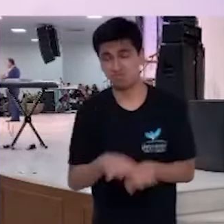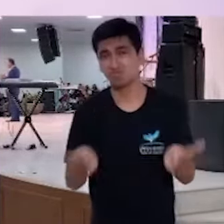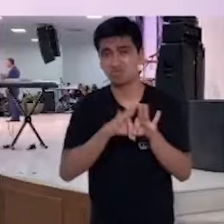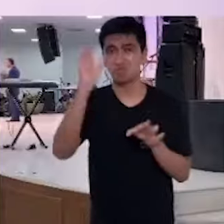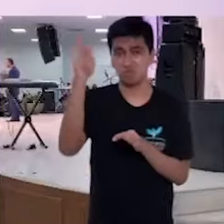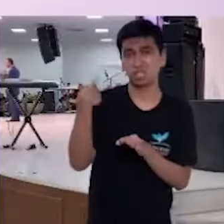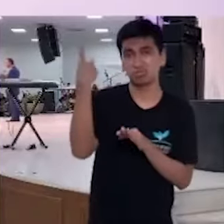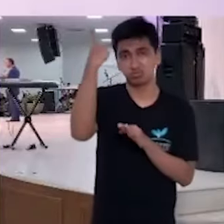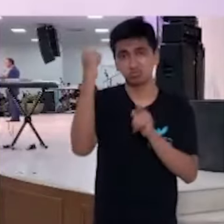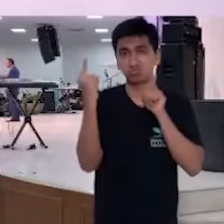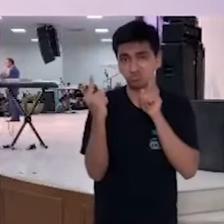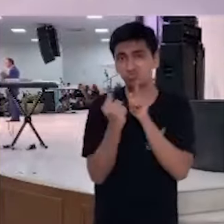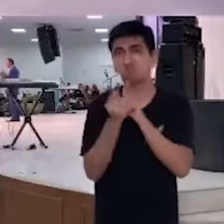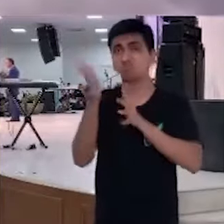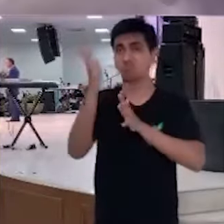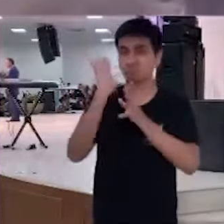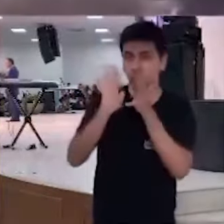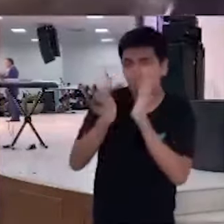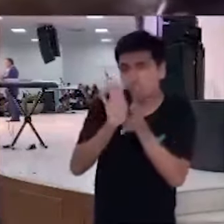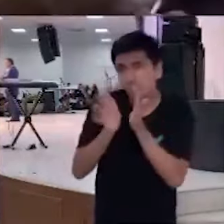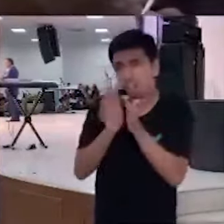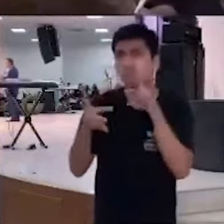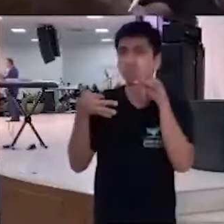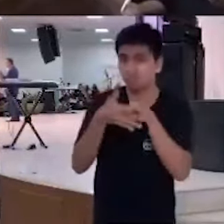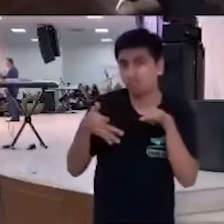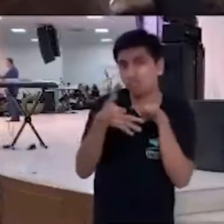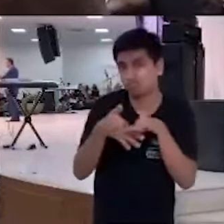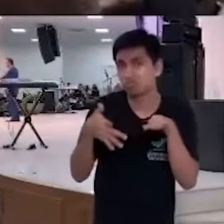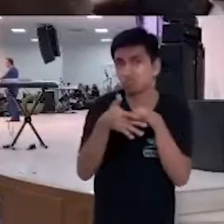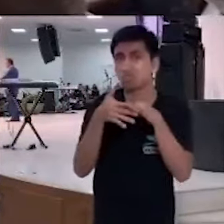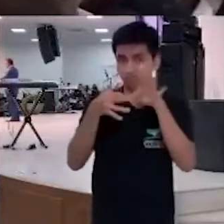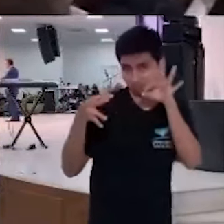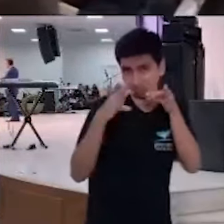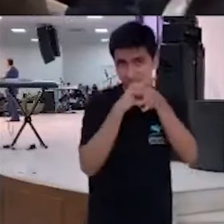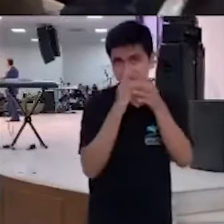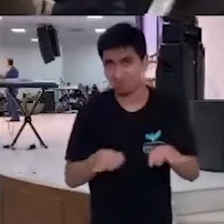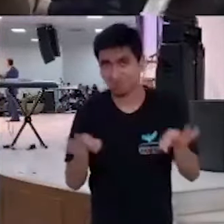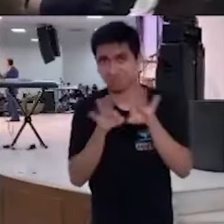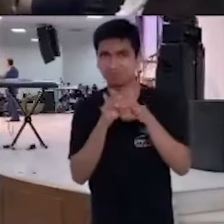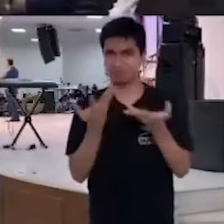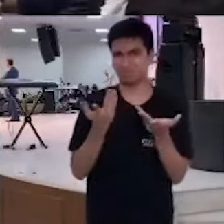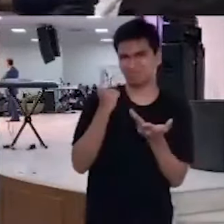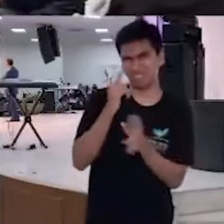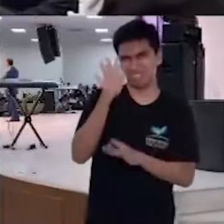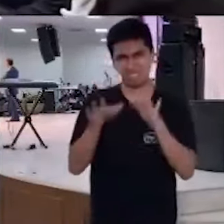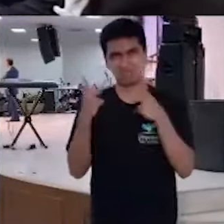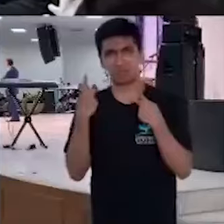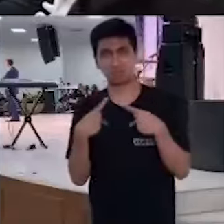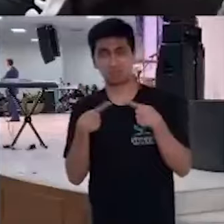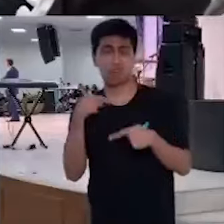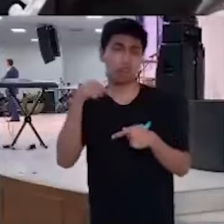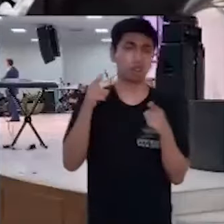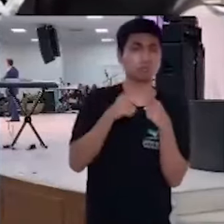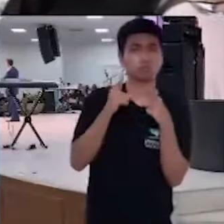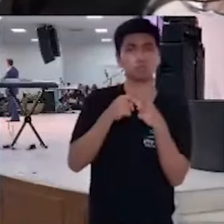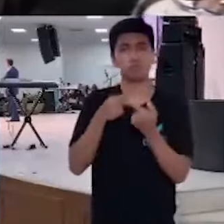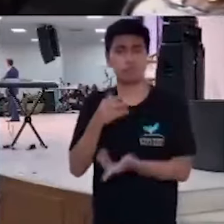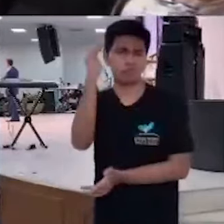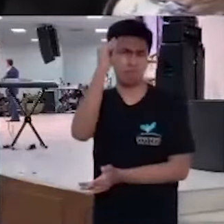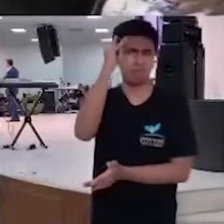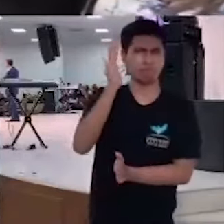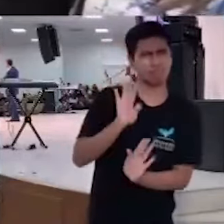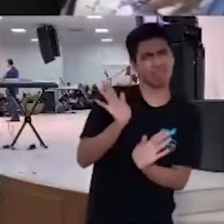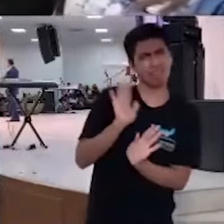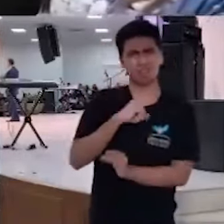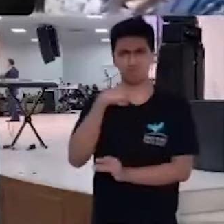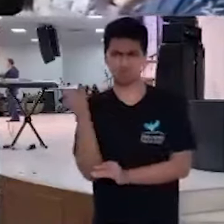y rendir cuentas. O sea, no ser el llanero solitario, el clásico llanero solitario que en muchos lugares a veces